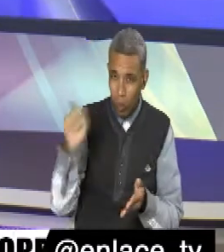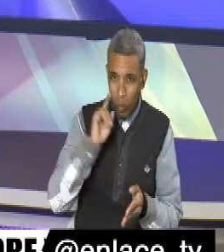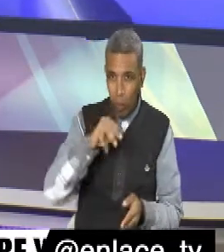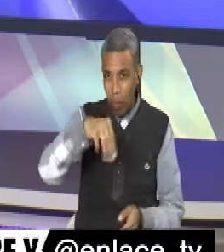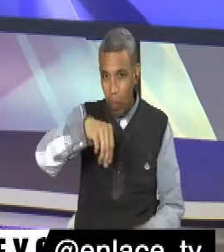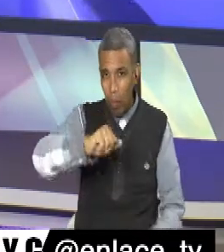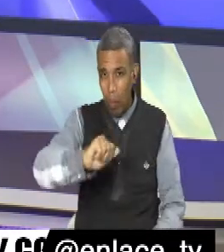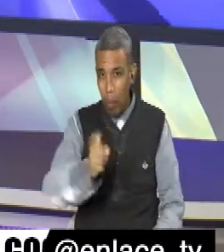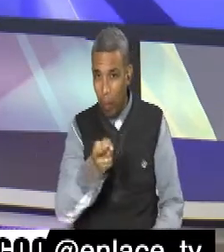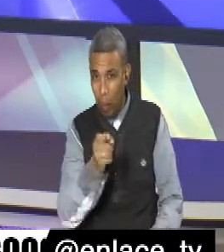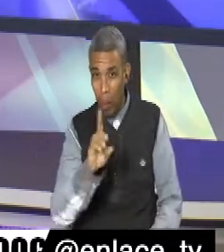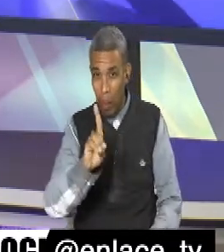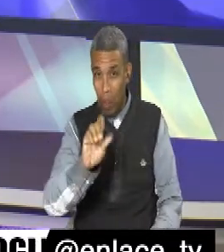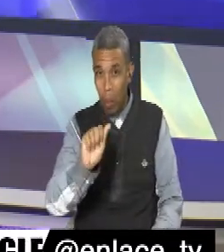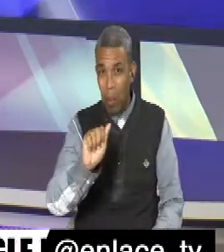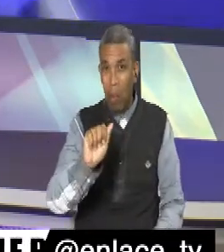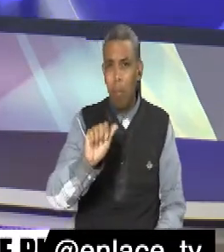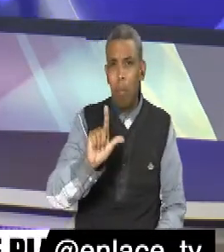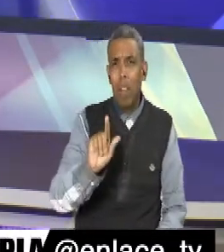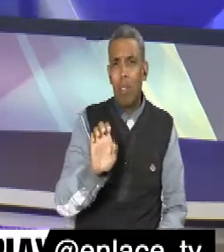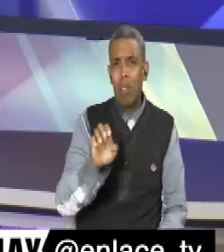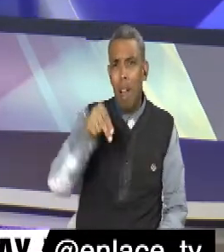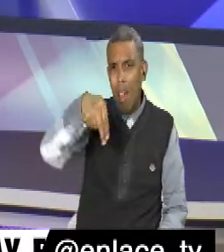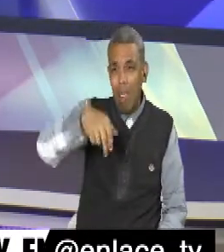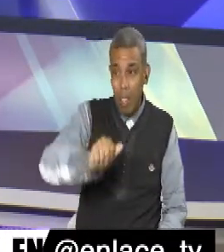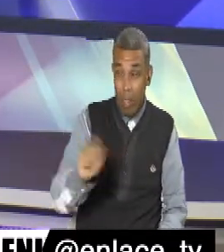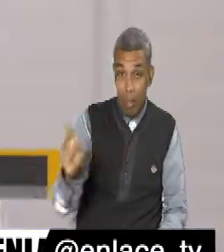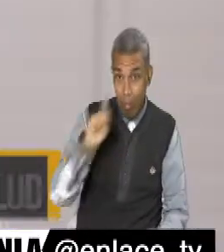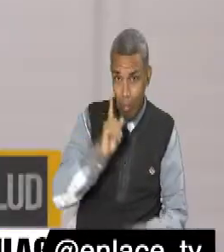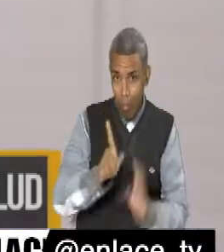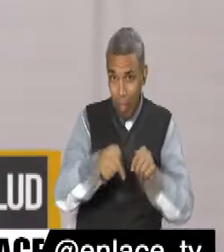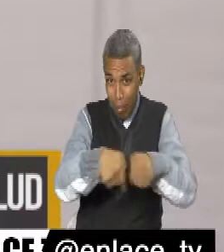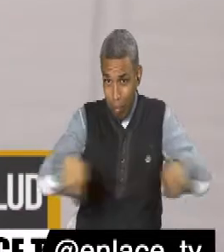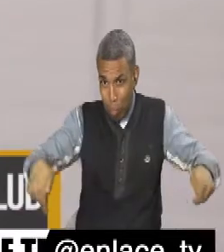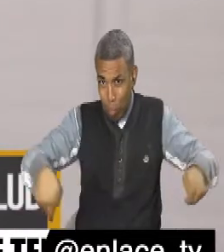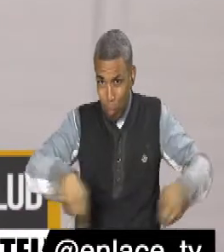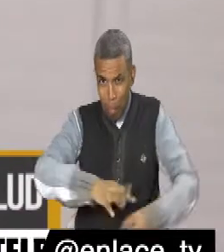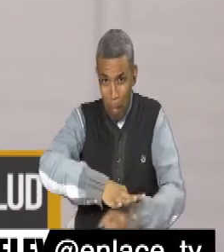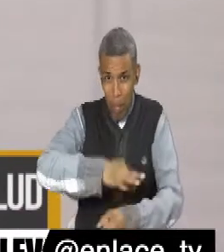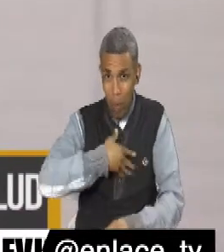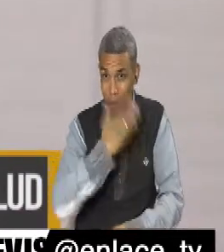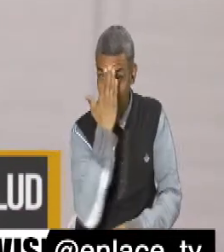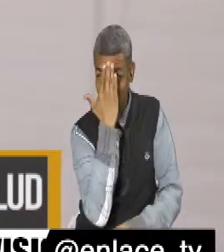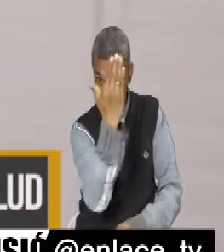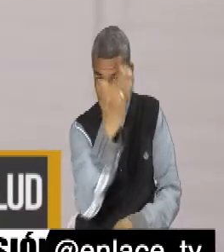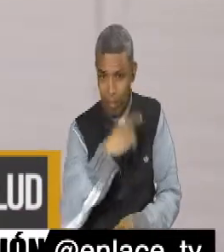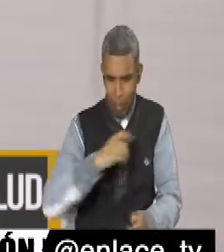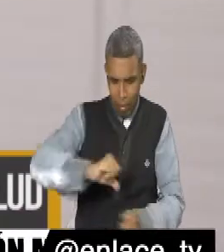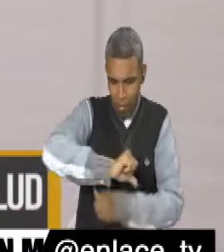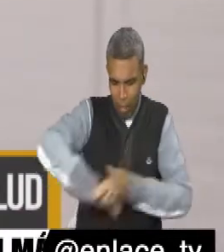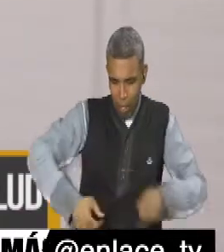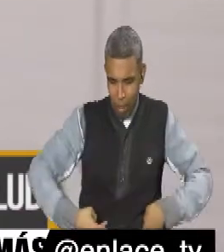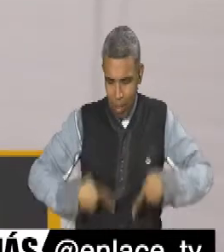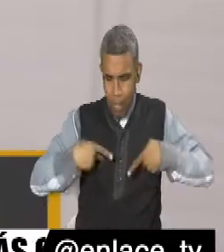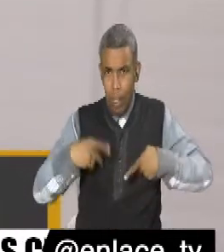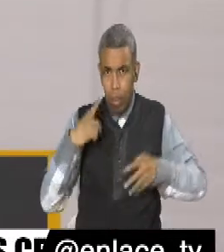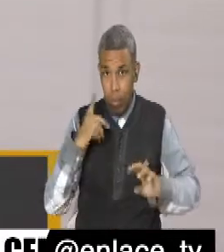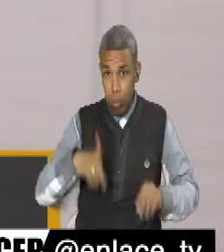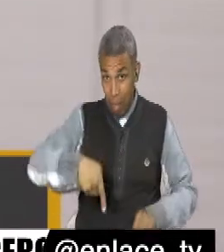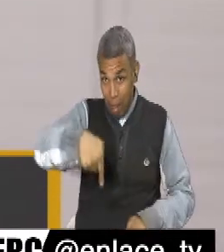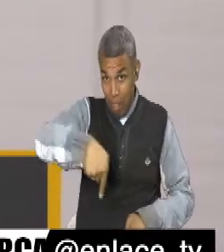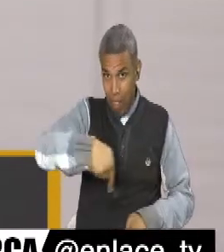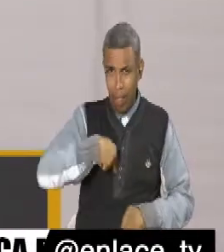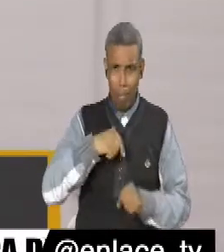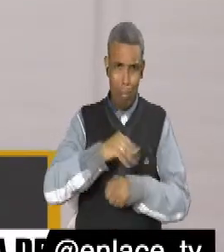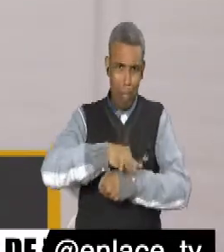es el centro asistencial de más alto nivel en la ciudad. Cuando regulamos el accidente, cuando se comunicaron con la Secretaría Local